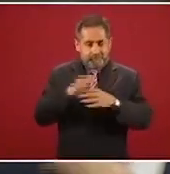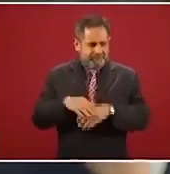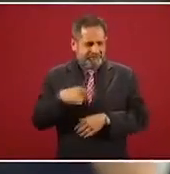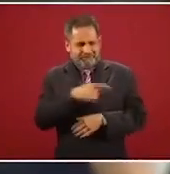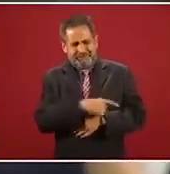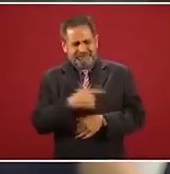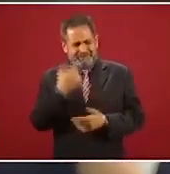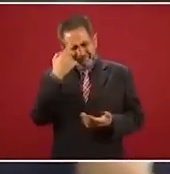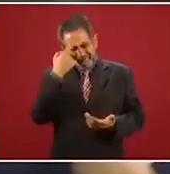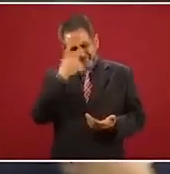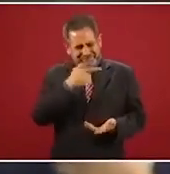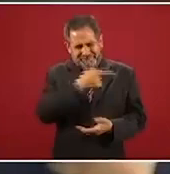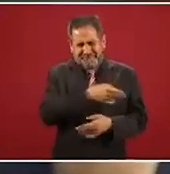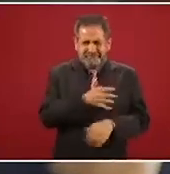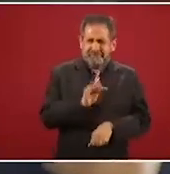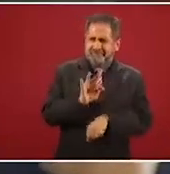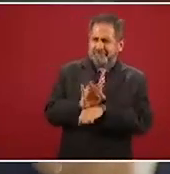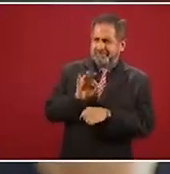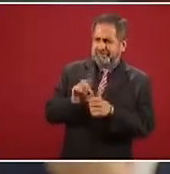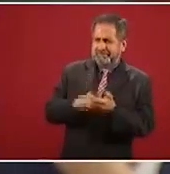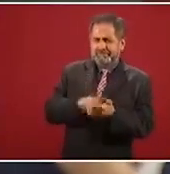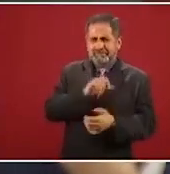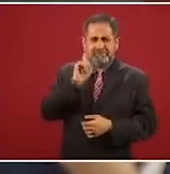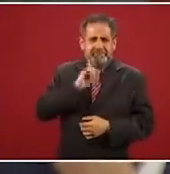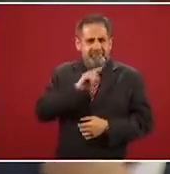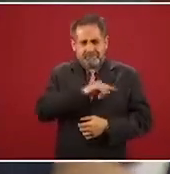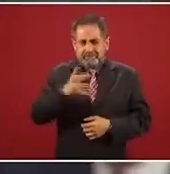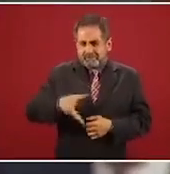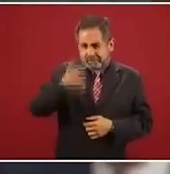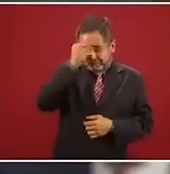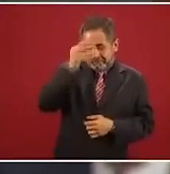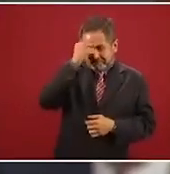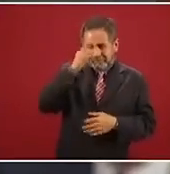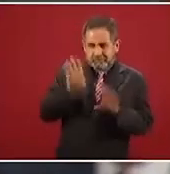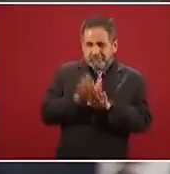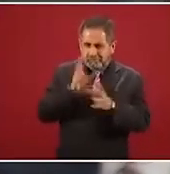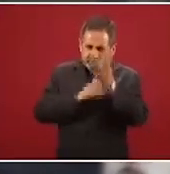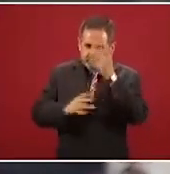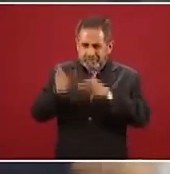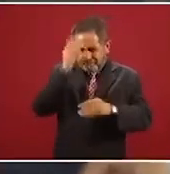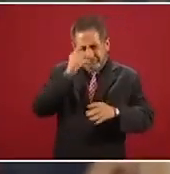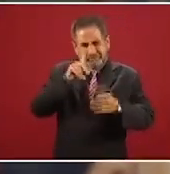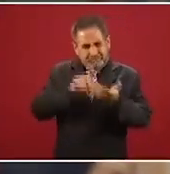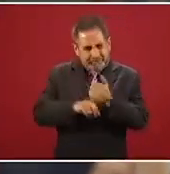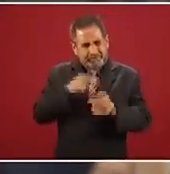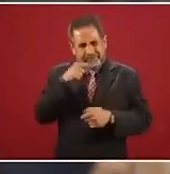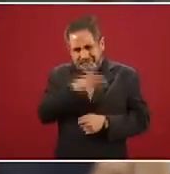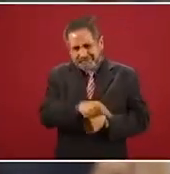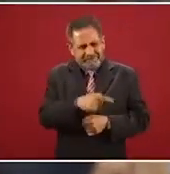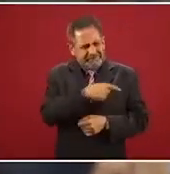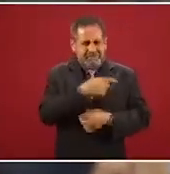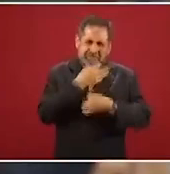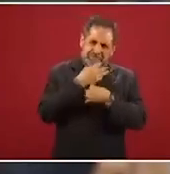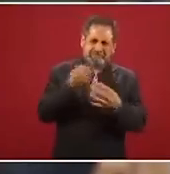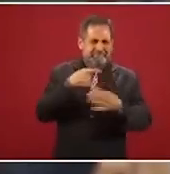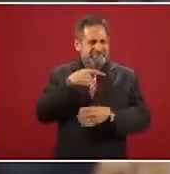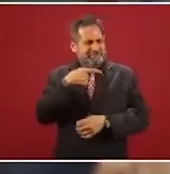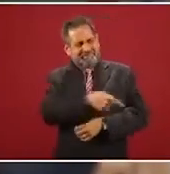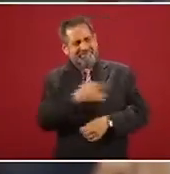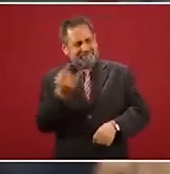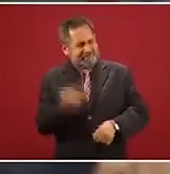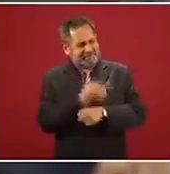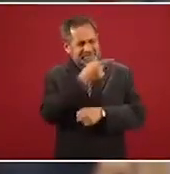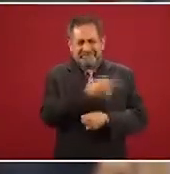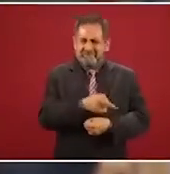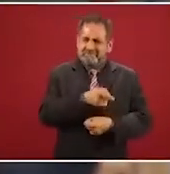con los colectivos en defensa de las mujeres para que tome un taller o capacitación y pueda saber que con estas declaraciones está